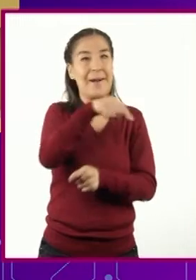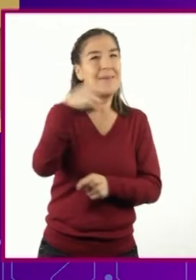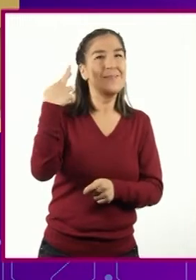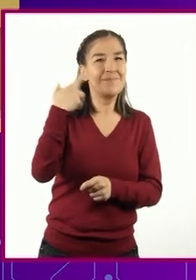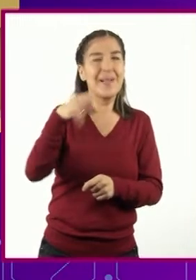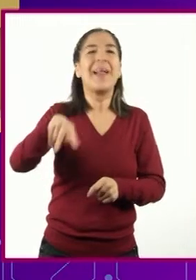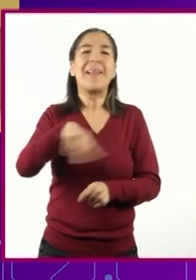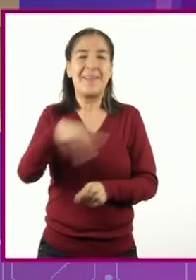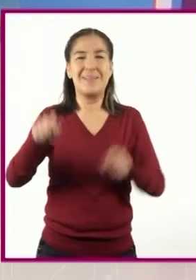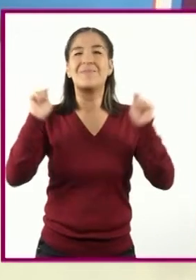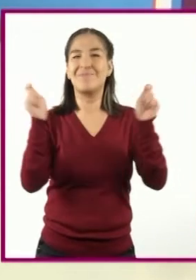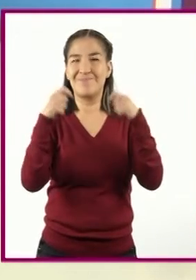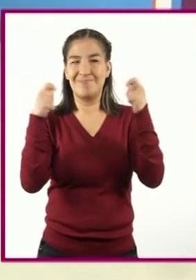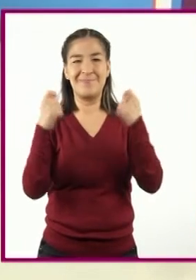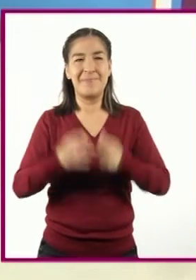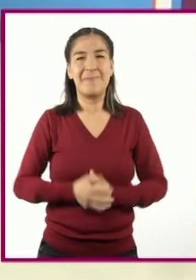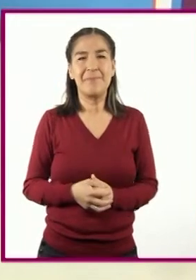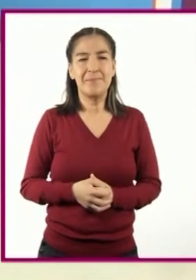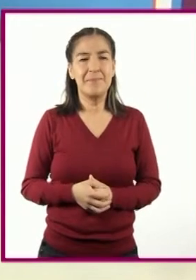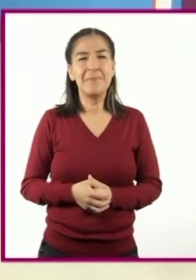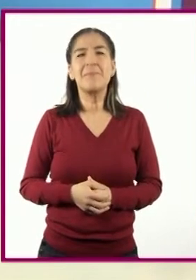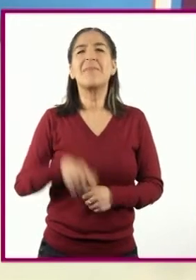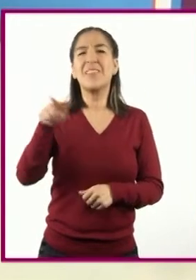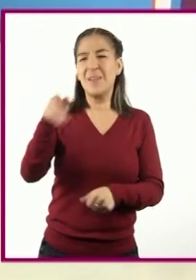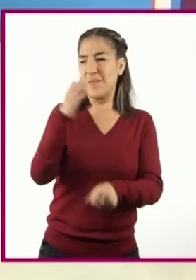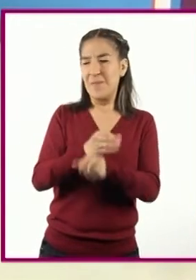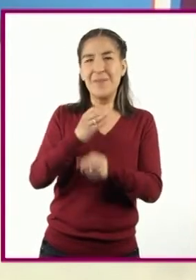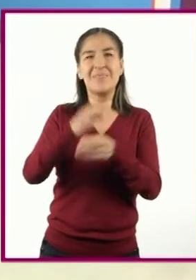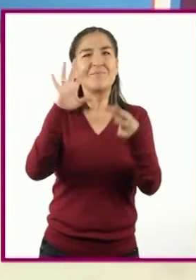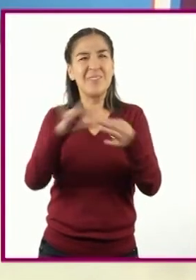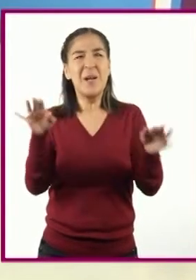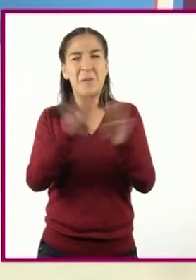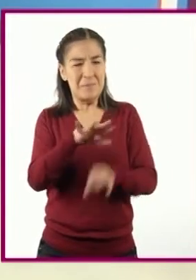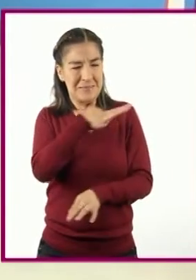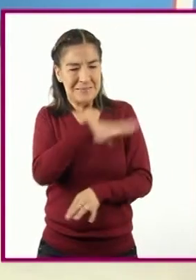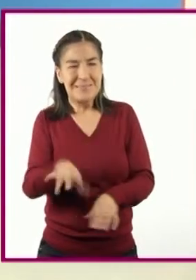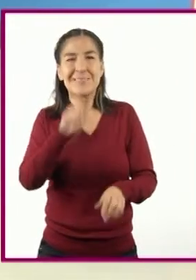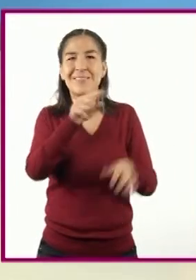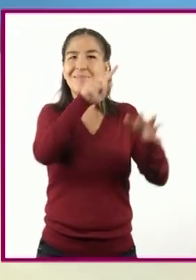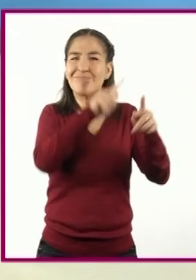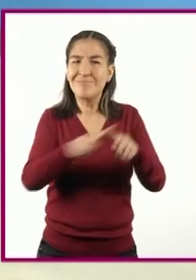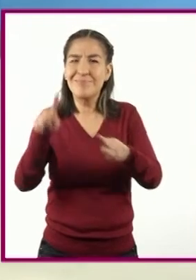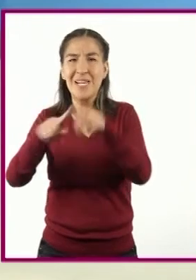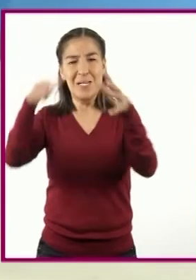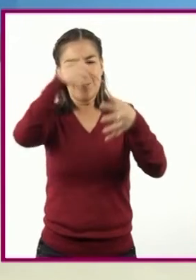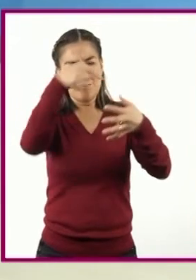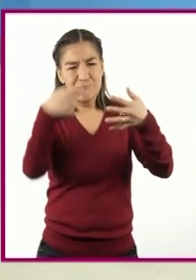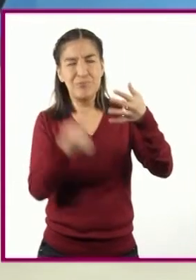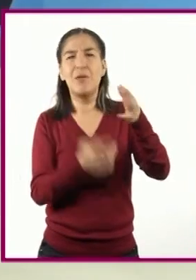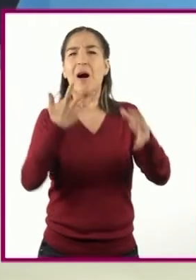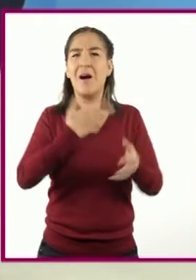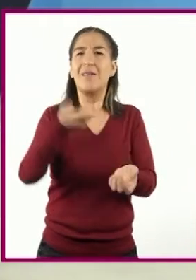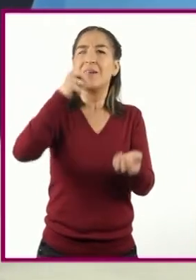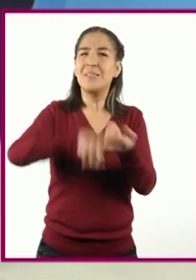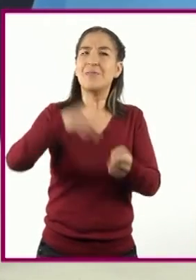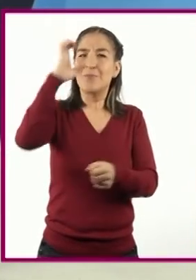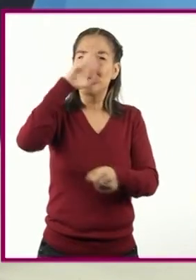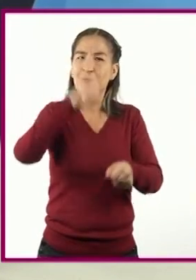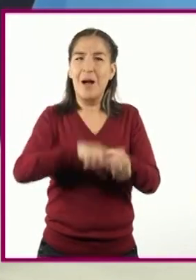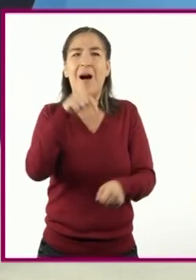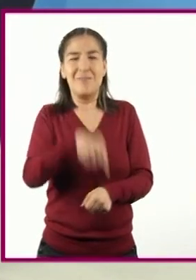danzas. Maestra, me sorprende mucho la gran variedad de elementos culturales que tiene nuestro